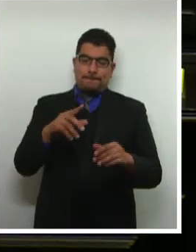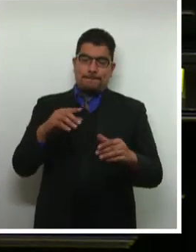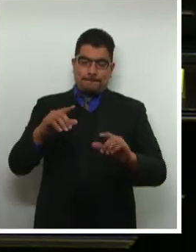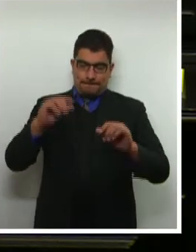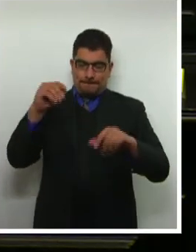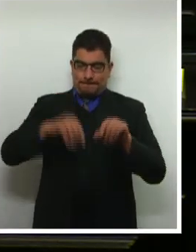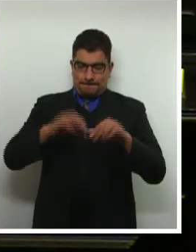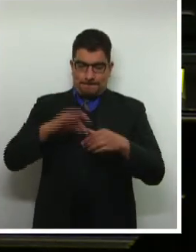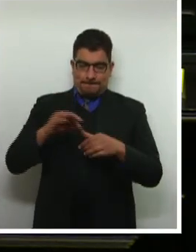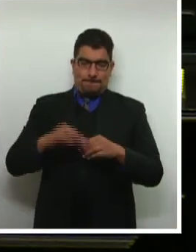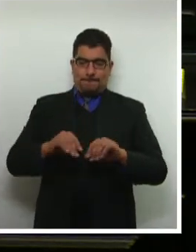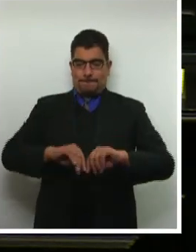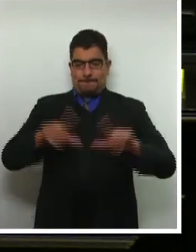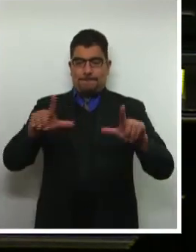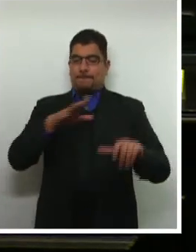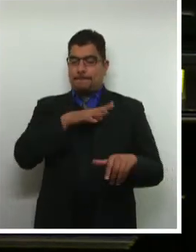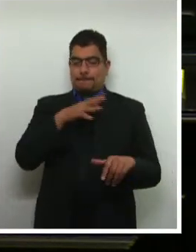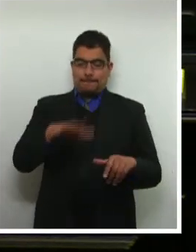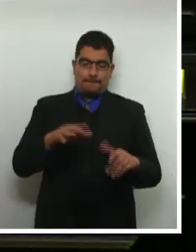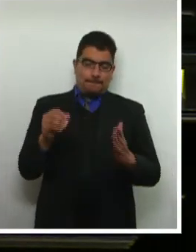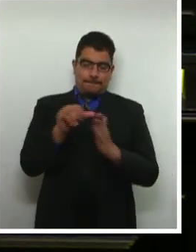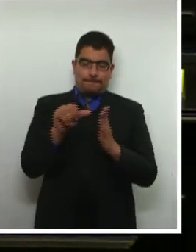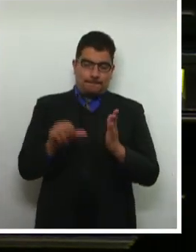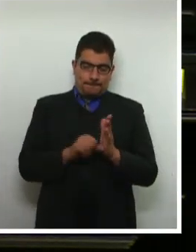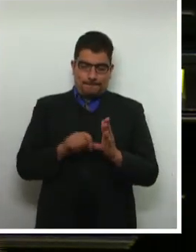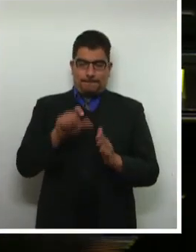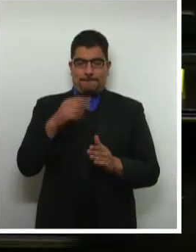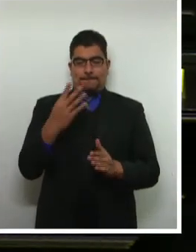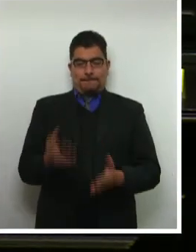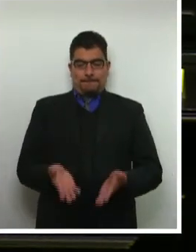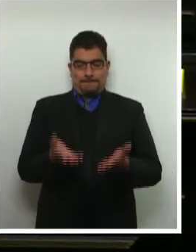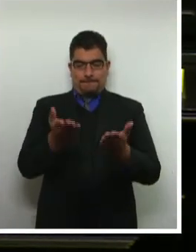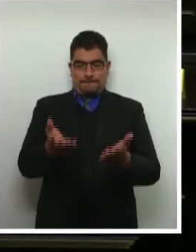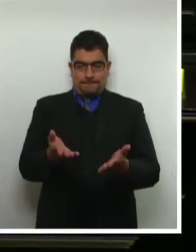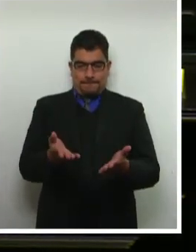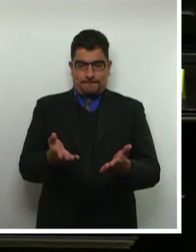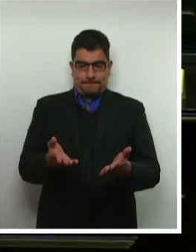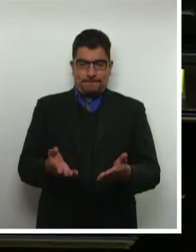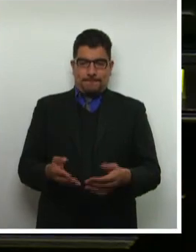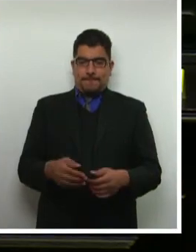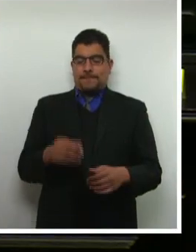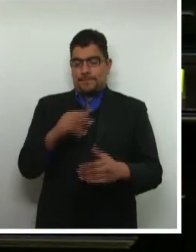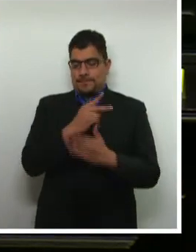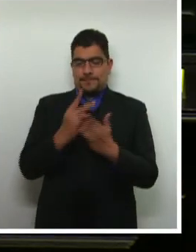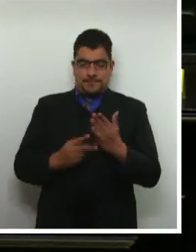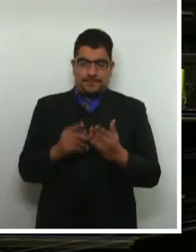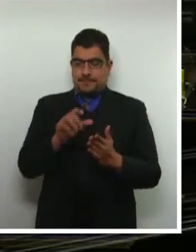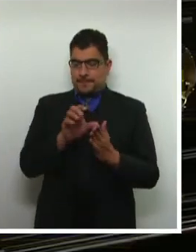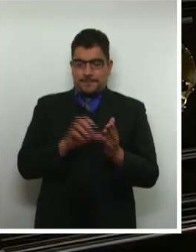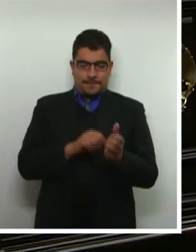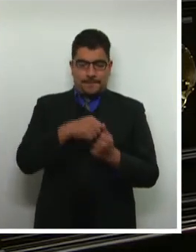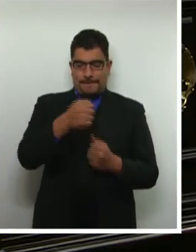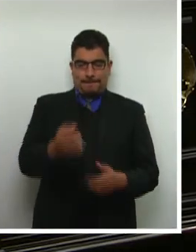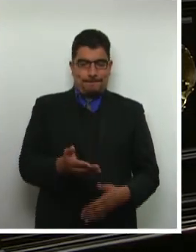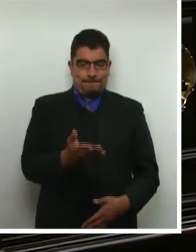la votación en lo general del artículo 24 del proyecto de